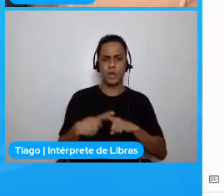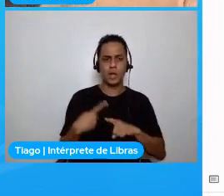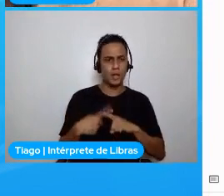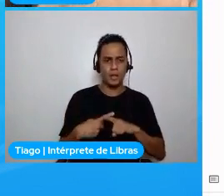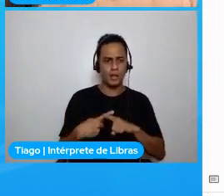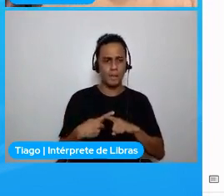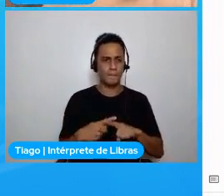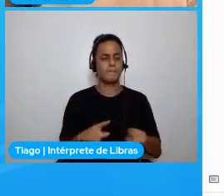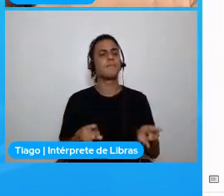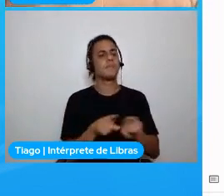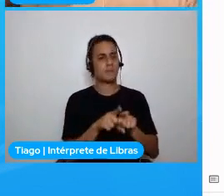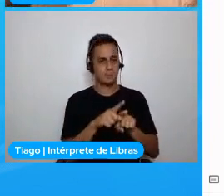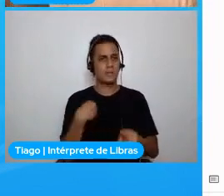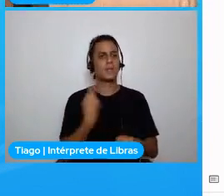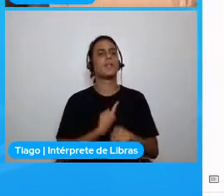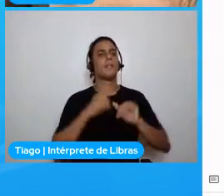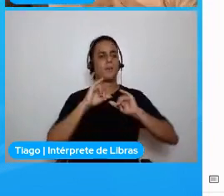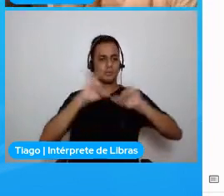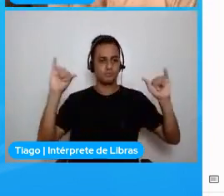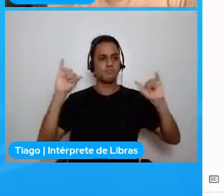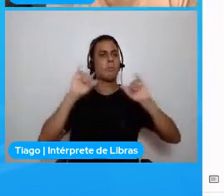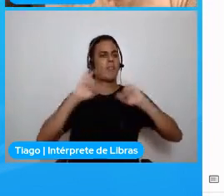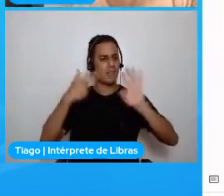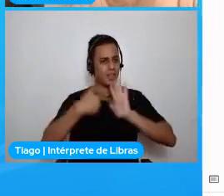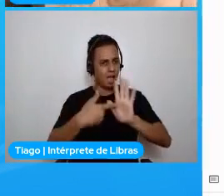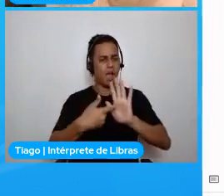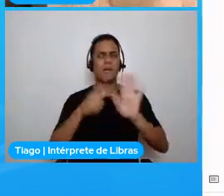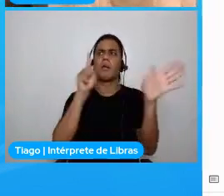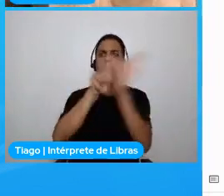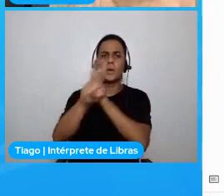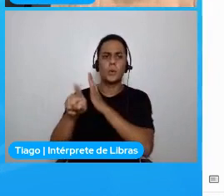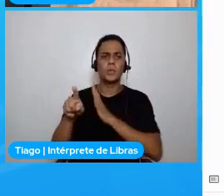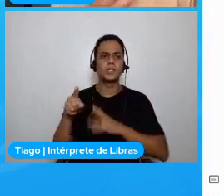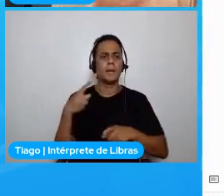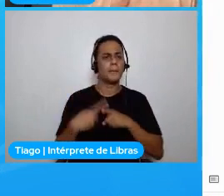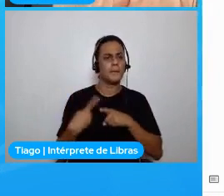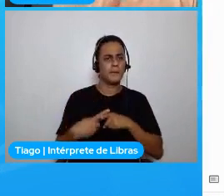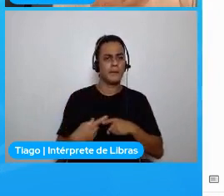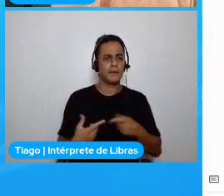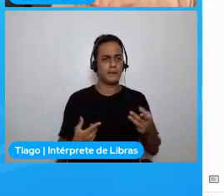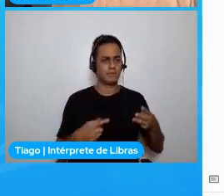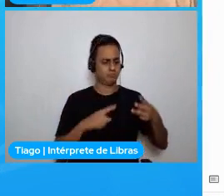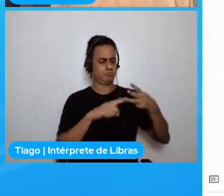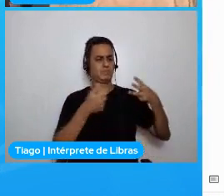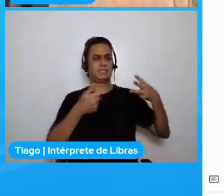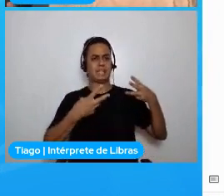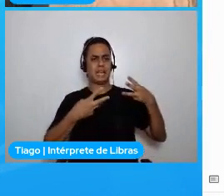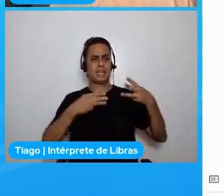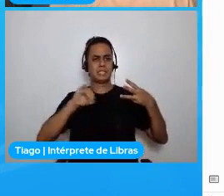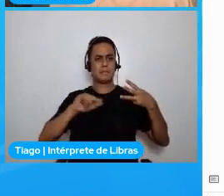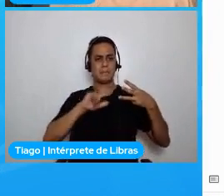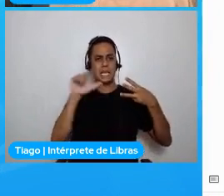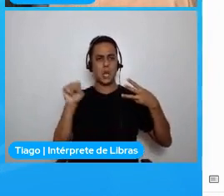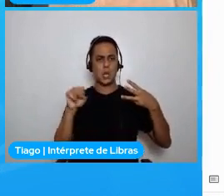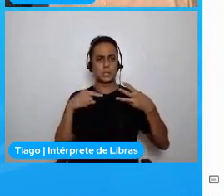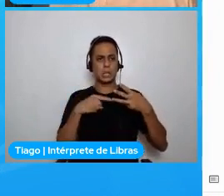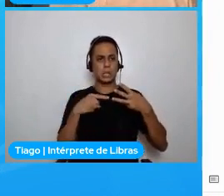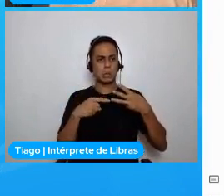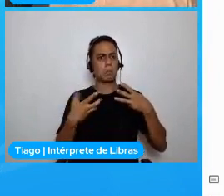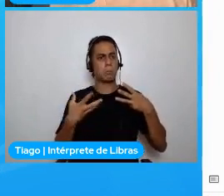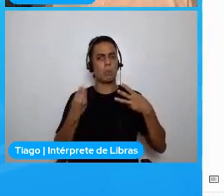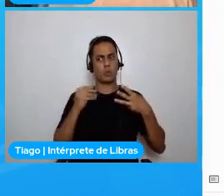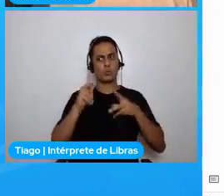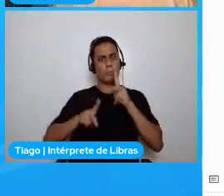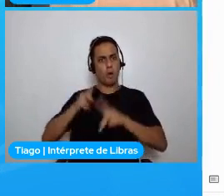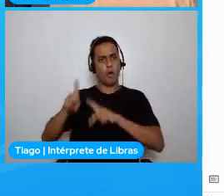también podríamos publicar en redes y cuestionar, bueno, ¿por qué 13 millones una provincia que es bastante poblada